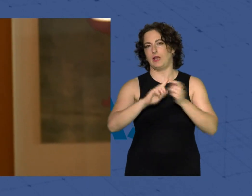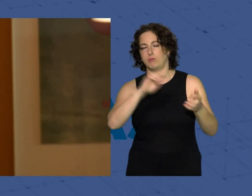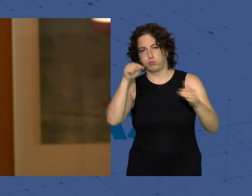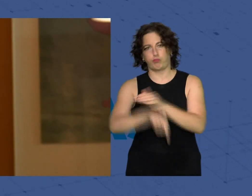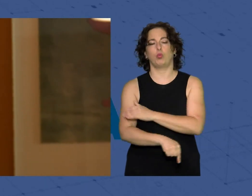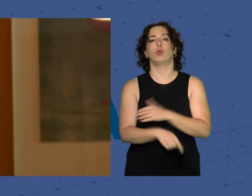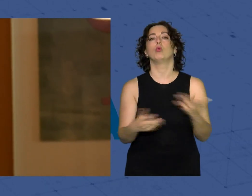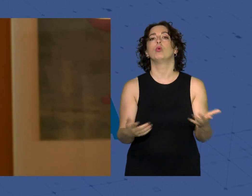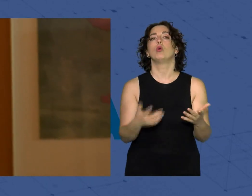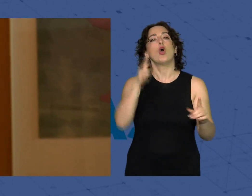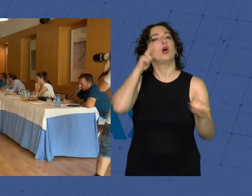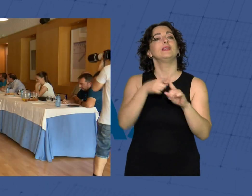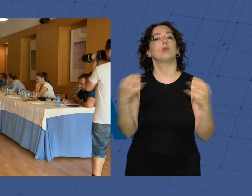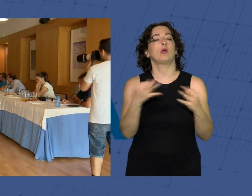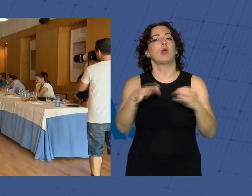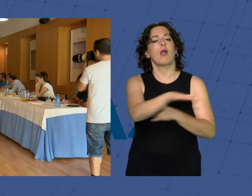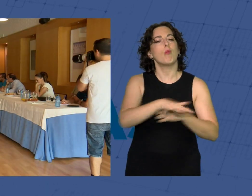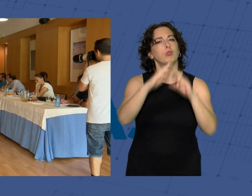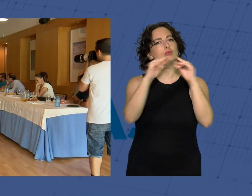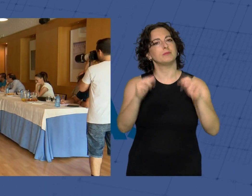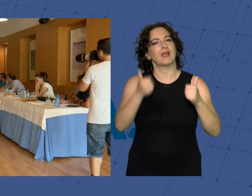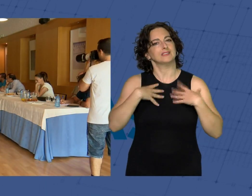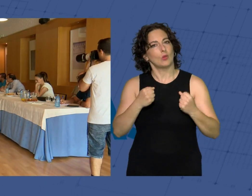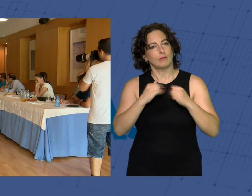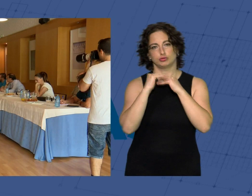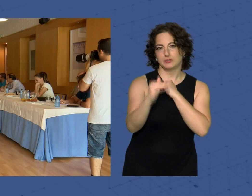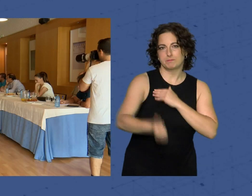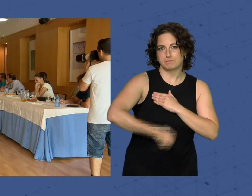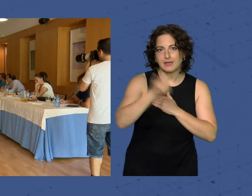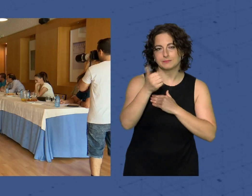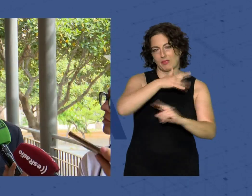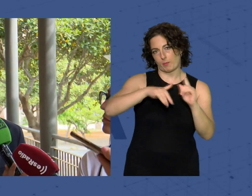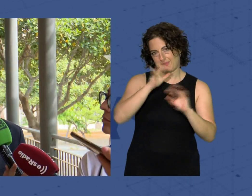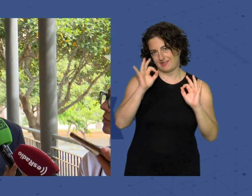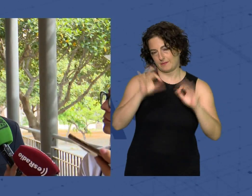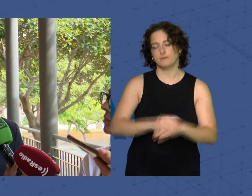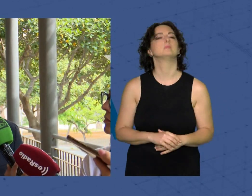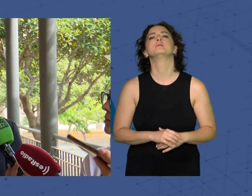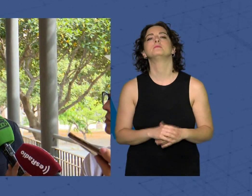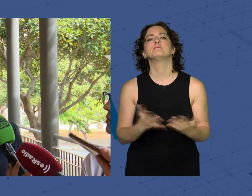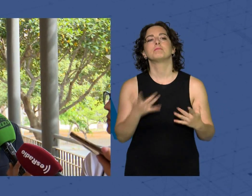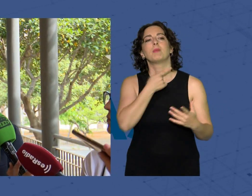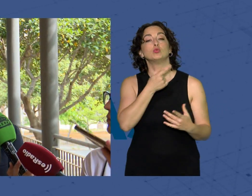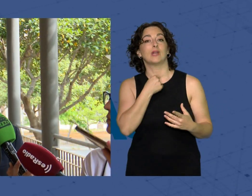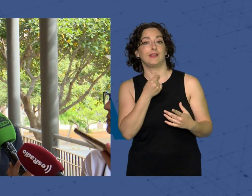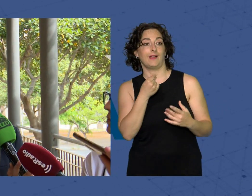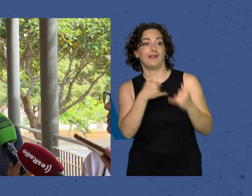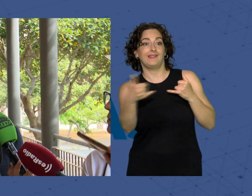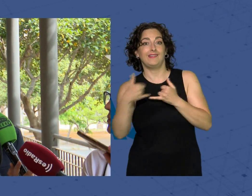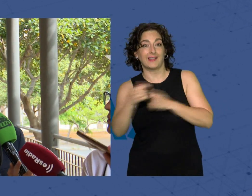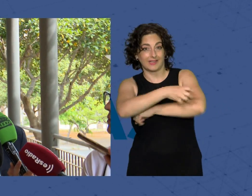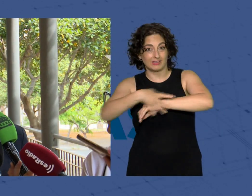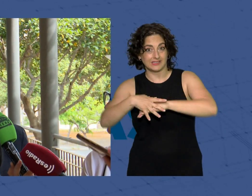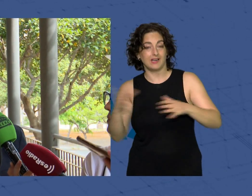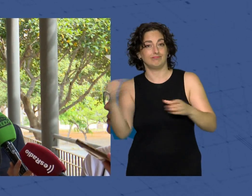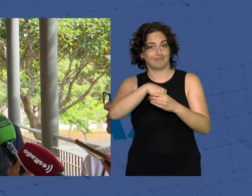con el objetivo de lograr un campus más saludable y sostenible medioambientalmente. Pues me gustaría introducir muchas líneas transversales